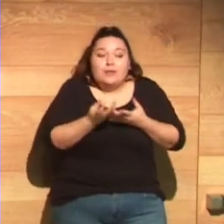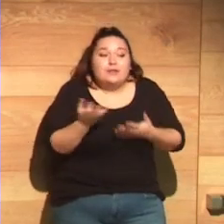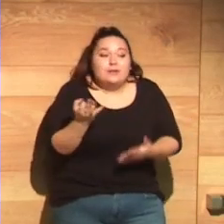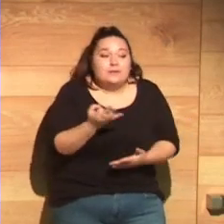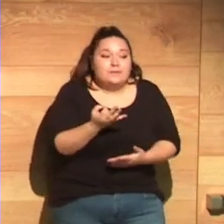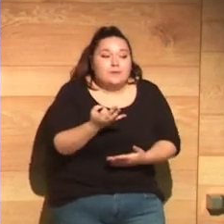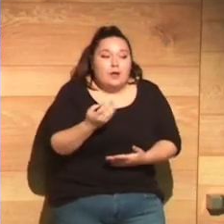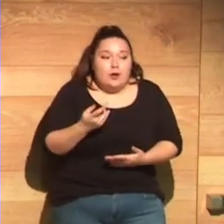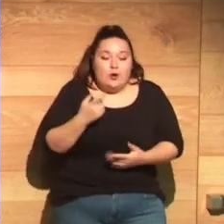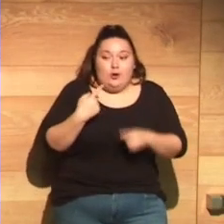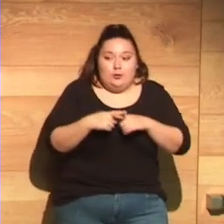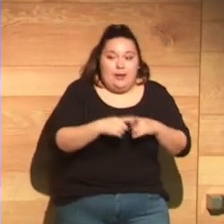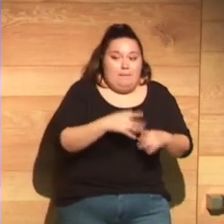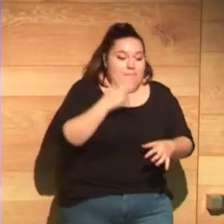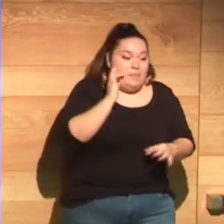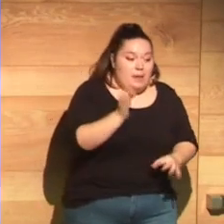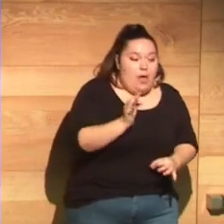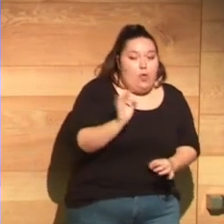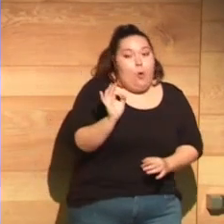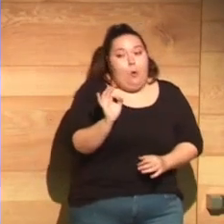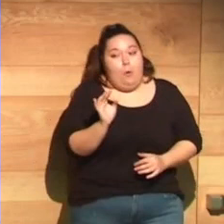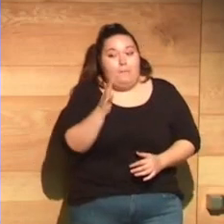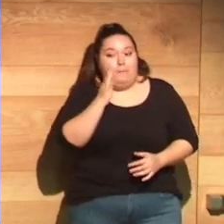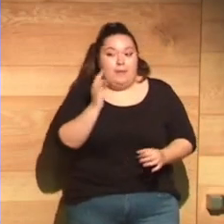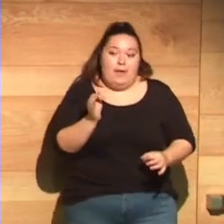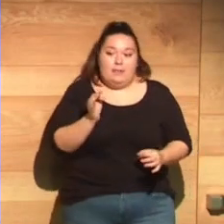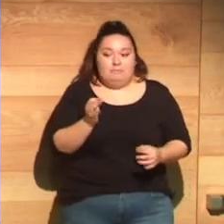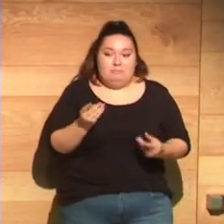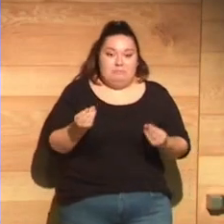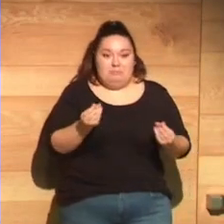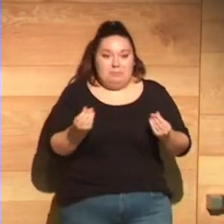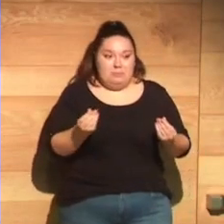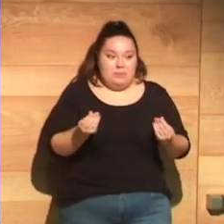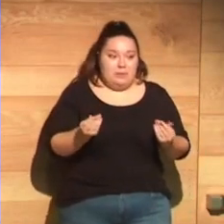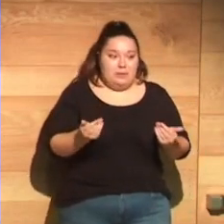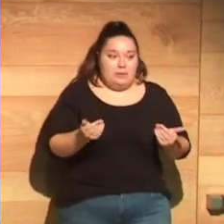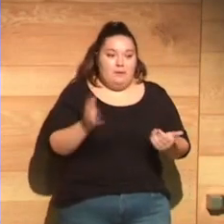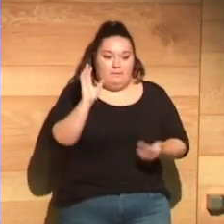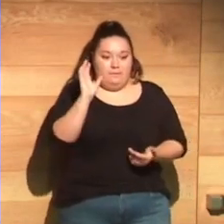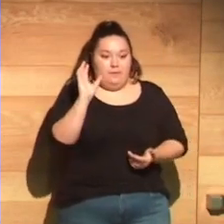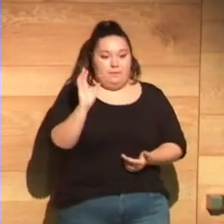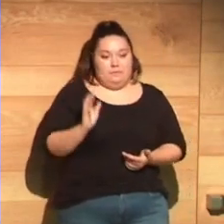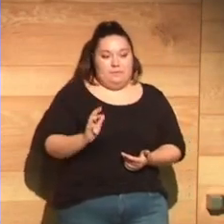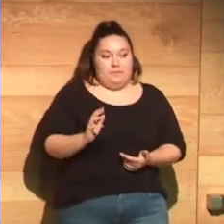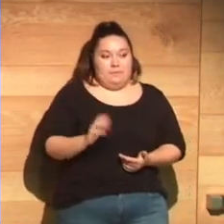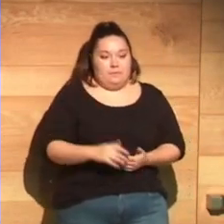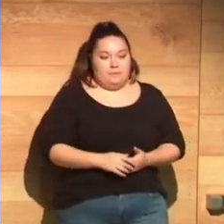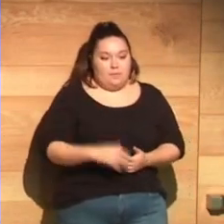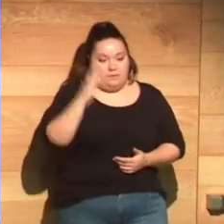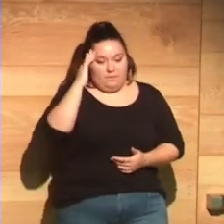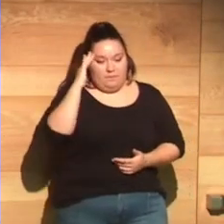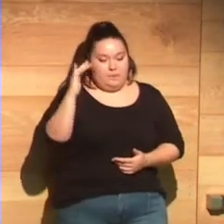engaños. No, a ver, yo cuento lo que creo que es lo que creo que es verdad, o al menos mi verdad, ¿eh? No